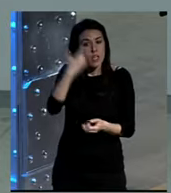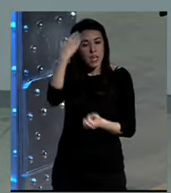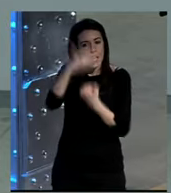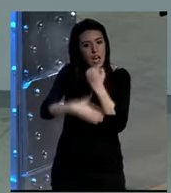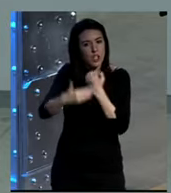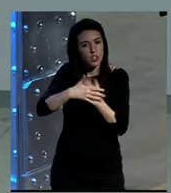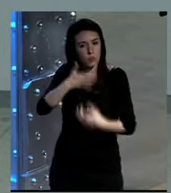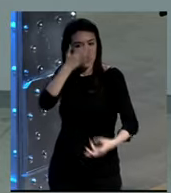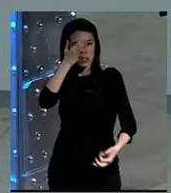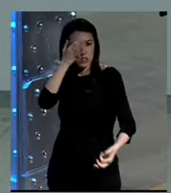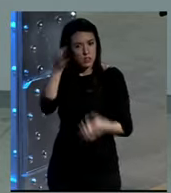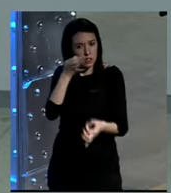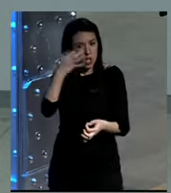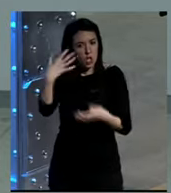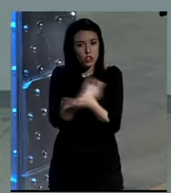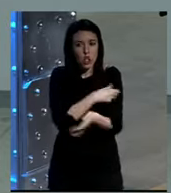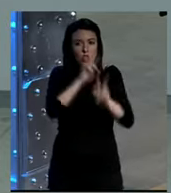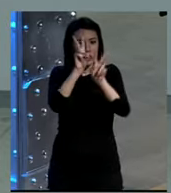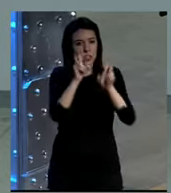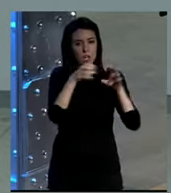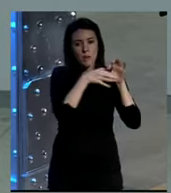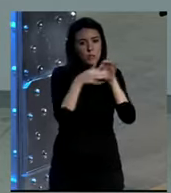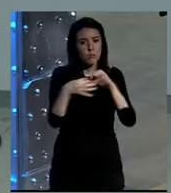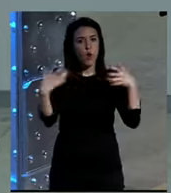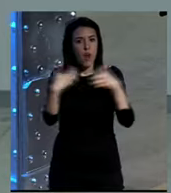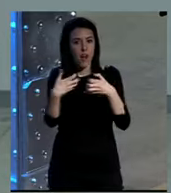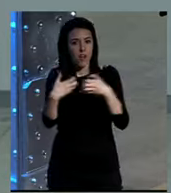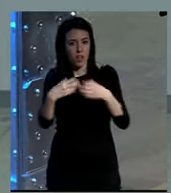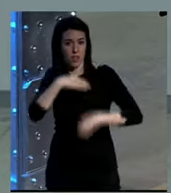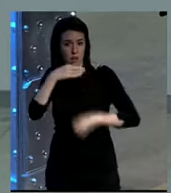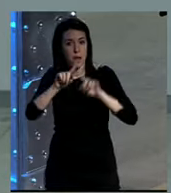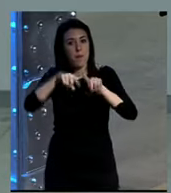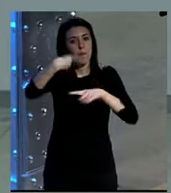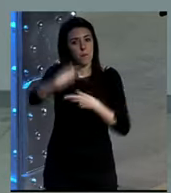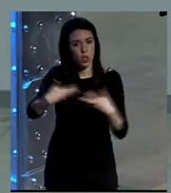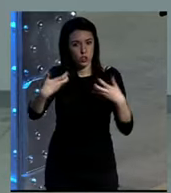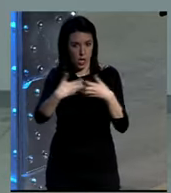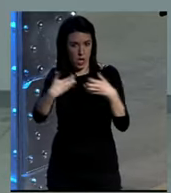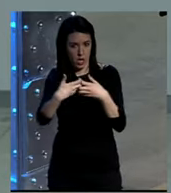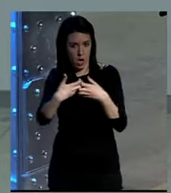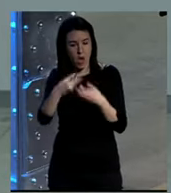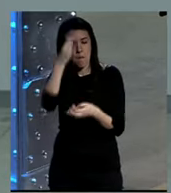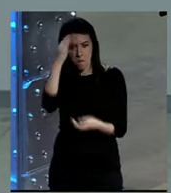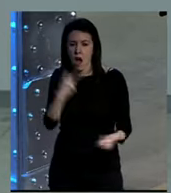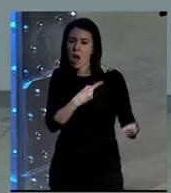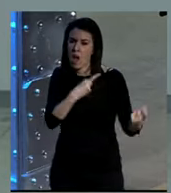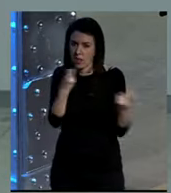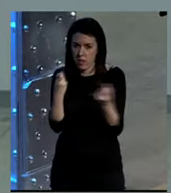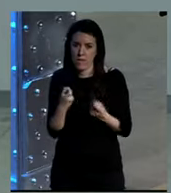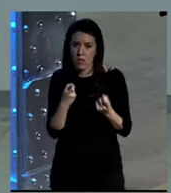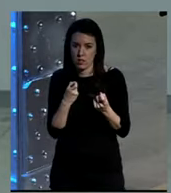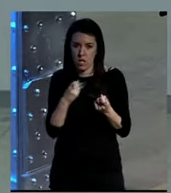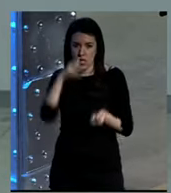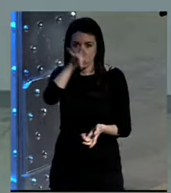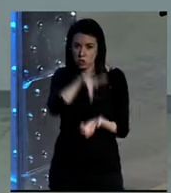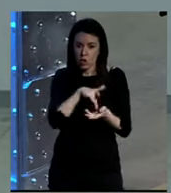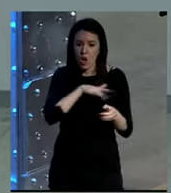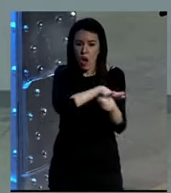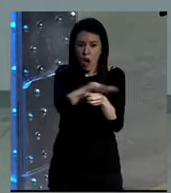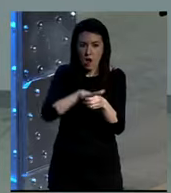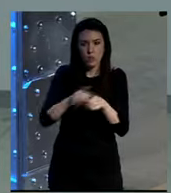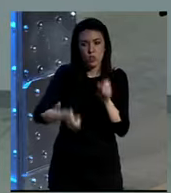el rigor con el que toca todos los temas relacionados con la guerra civil y con la posguerra, que yo creo que hace falta que haya en más